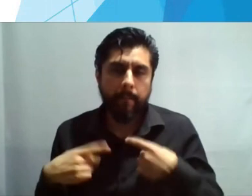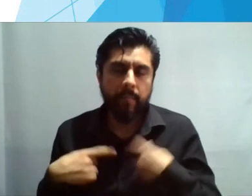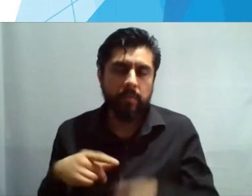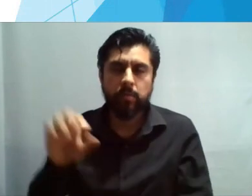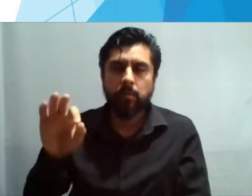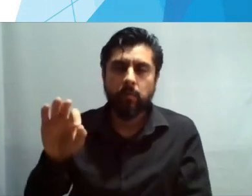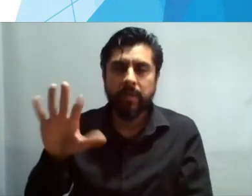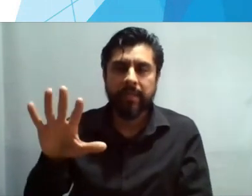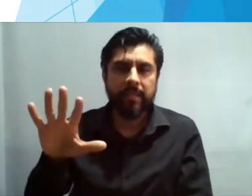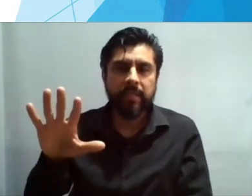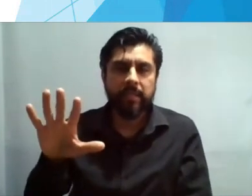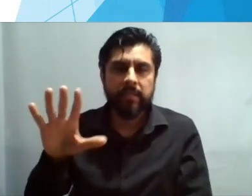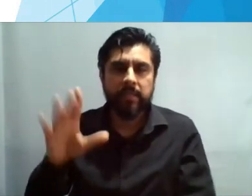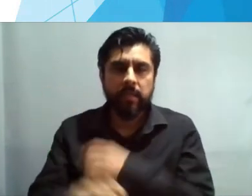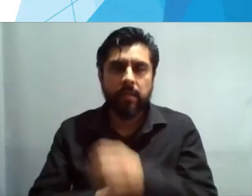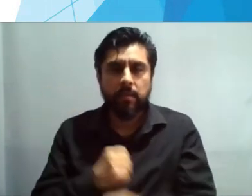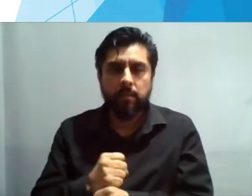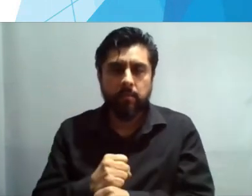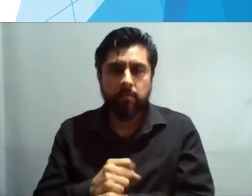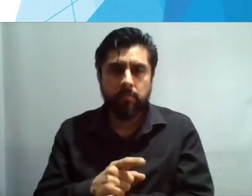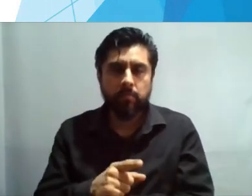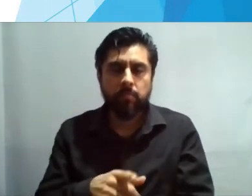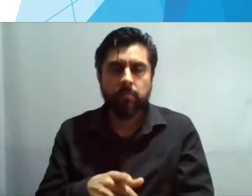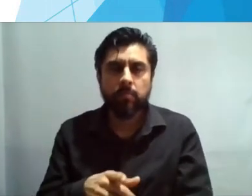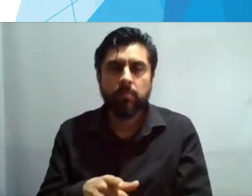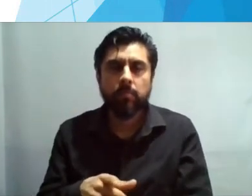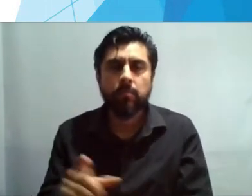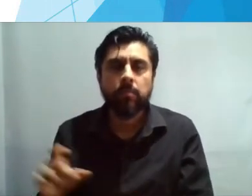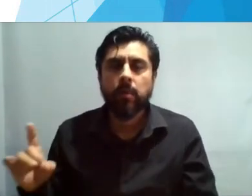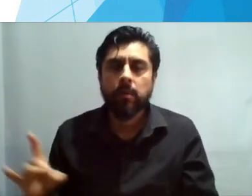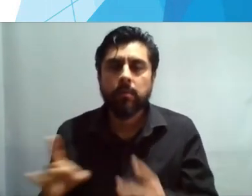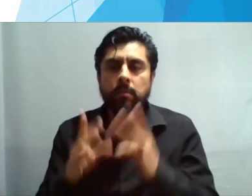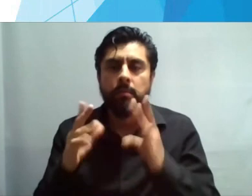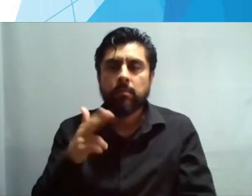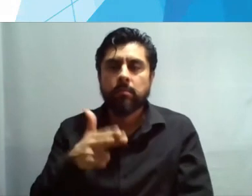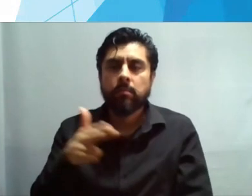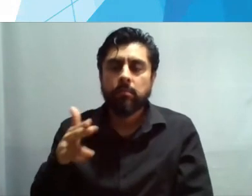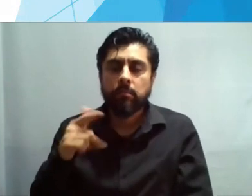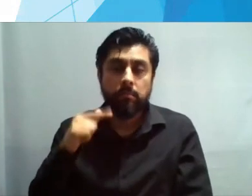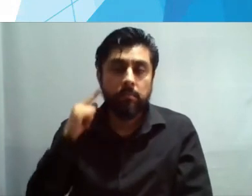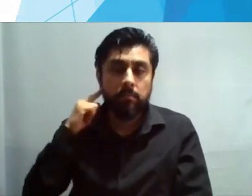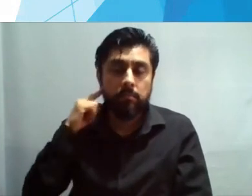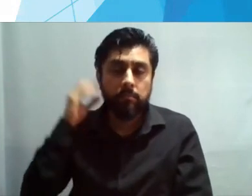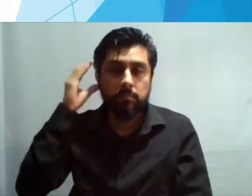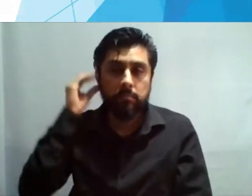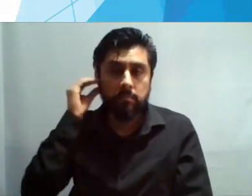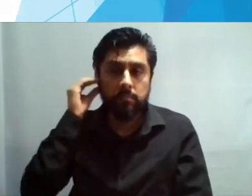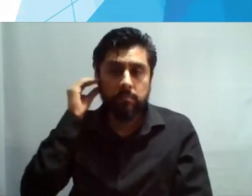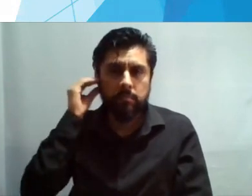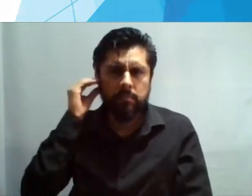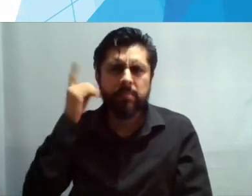en 24 horas de evolución, es decir, de forma súbita, su audición bajó y se presentó un zumbido de